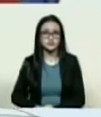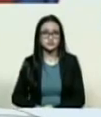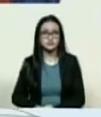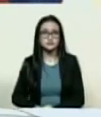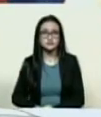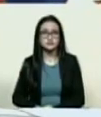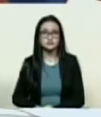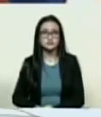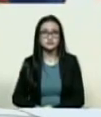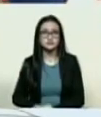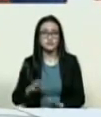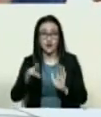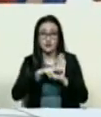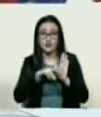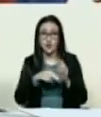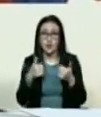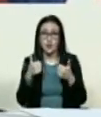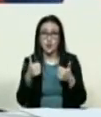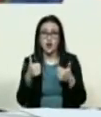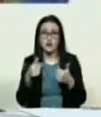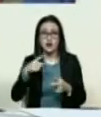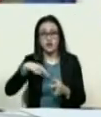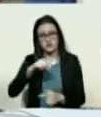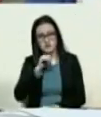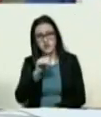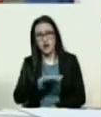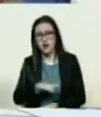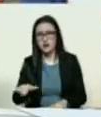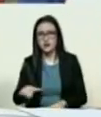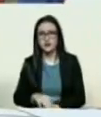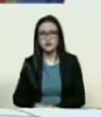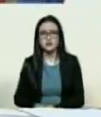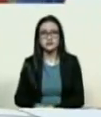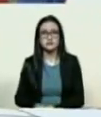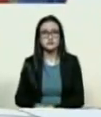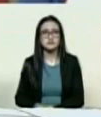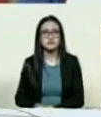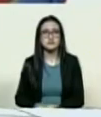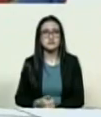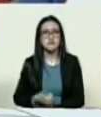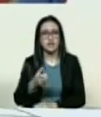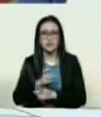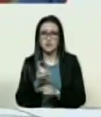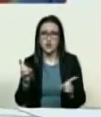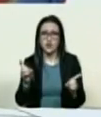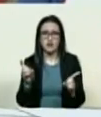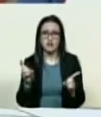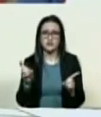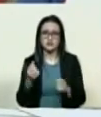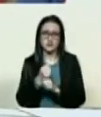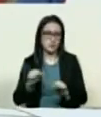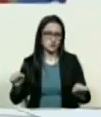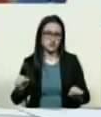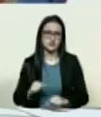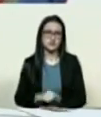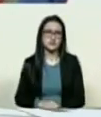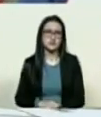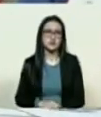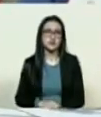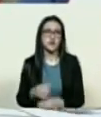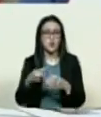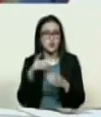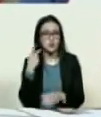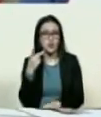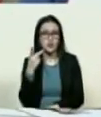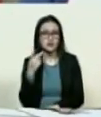de ellos son muy buenas, las reglas nuestras son muy malas. Y más democracia que las reglas nuestras, creo que imposible. Voluntad Popular no es un partido, es